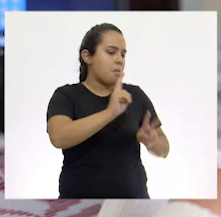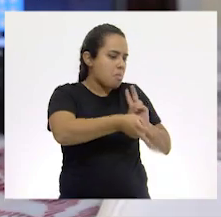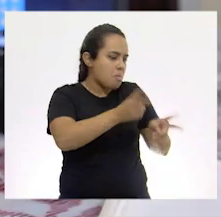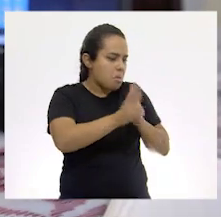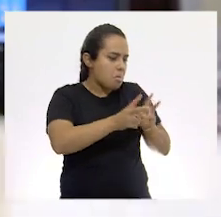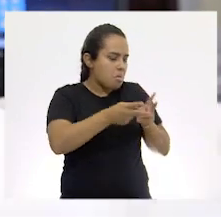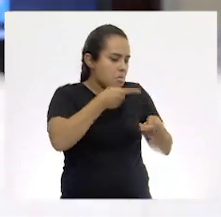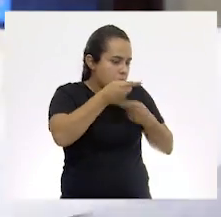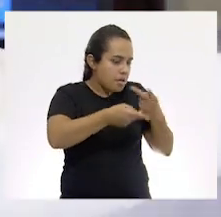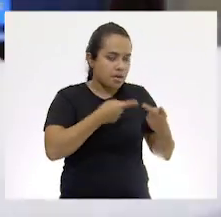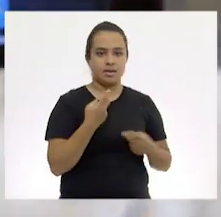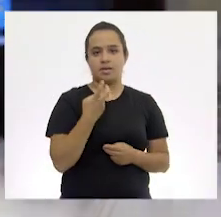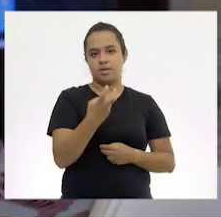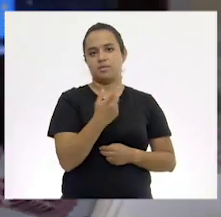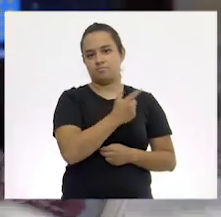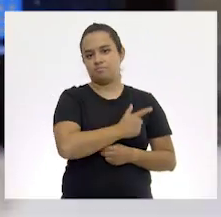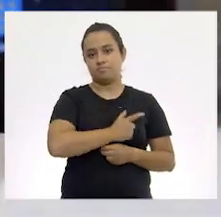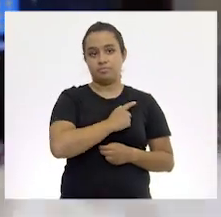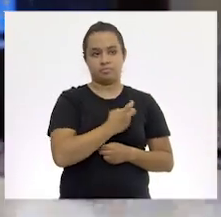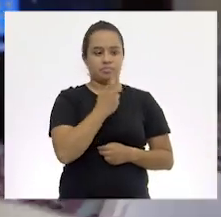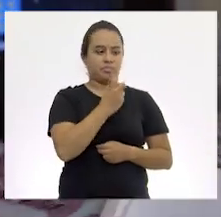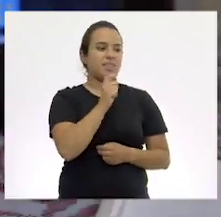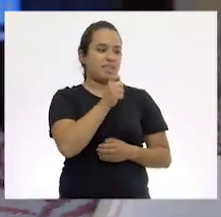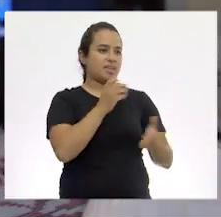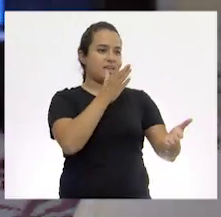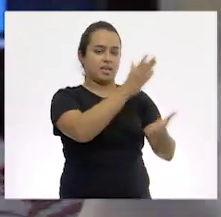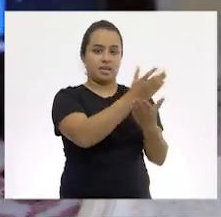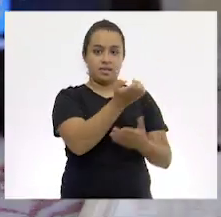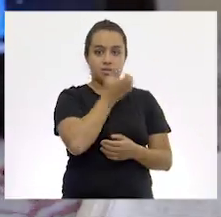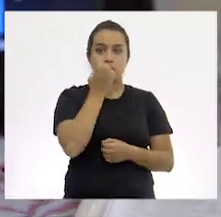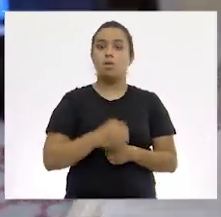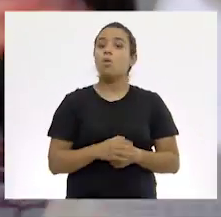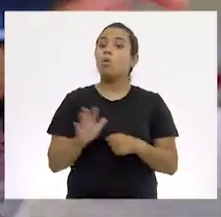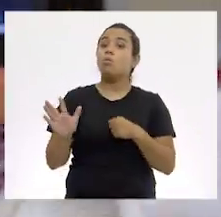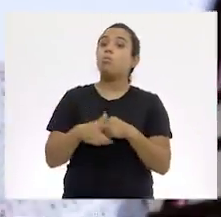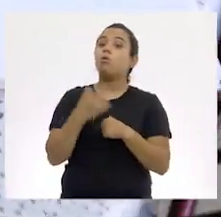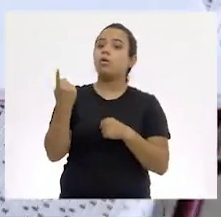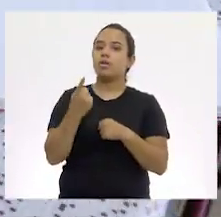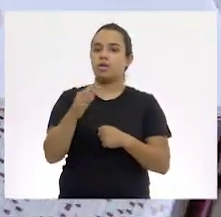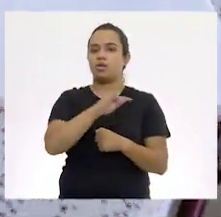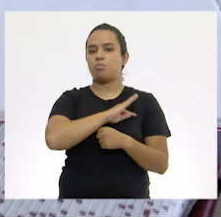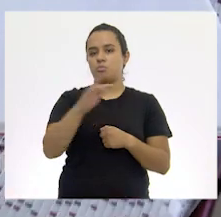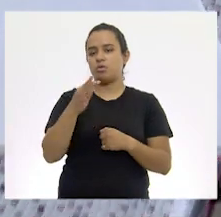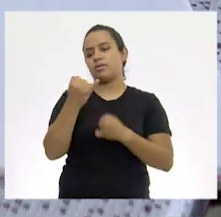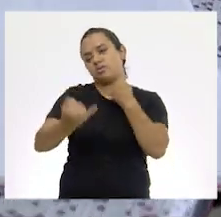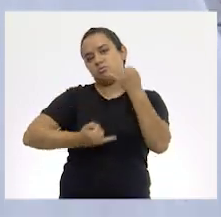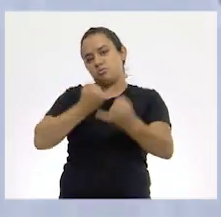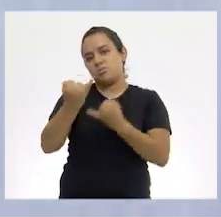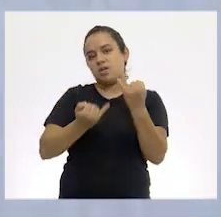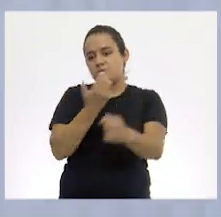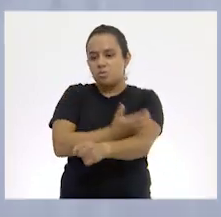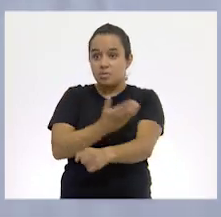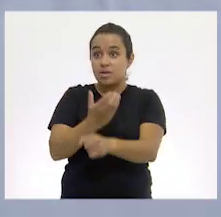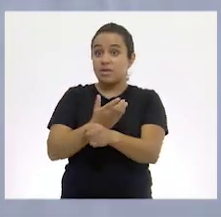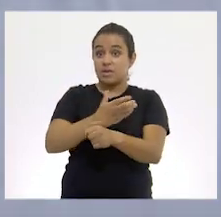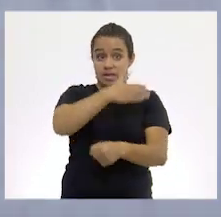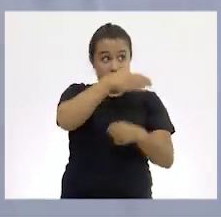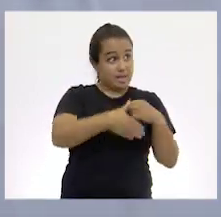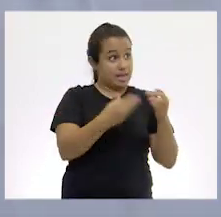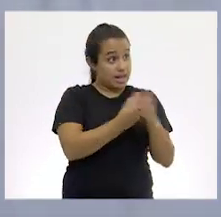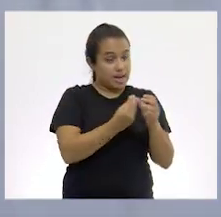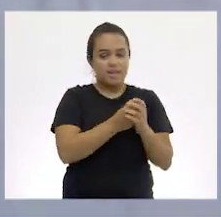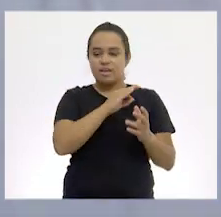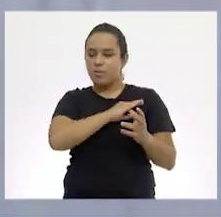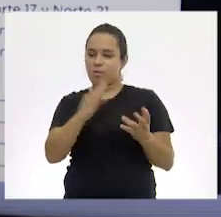y eso es para mí. Ir a la escuela. ¿Por qué? Porque podemos jugar con los compañeros cuando se acaba la